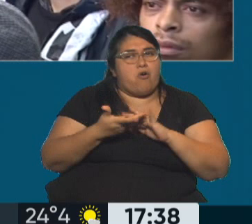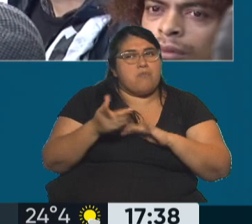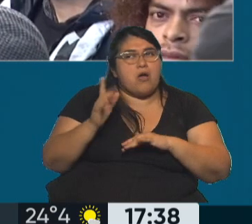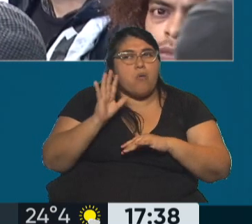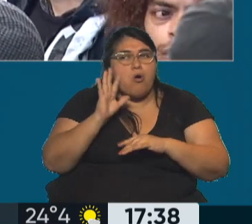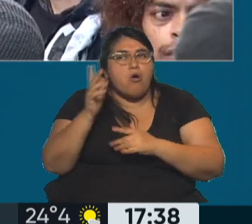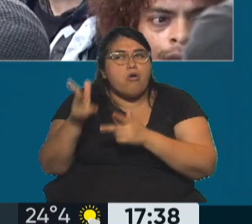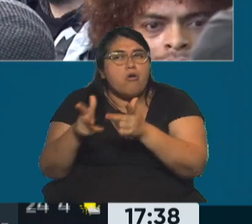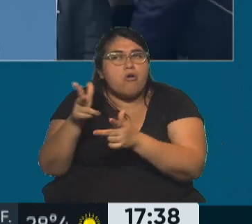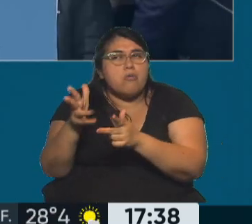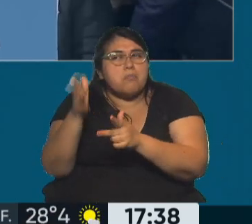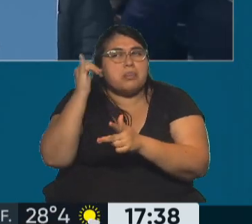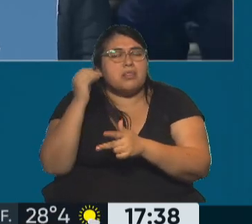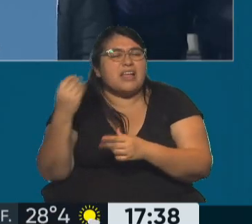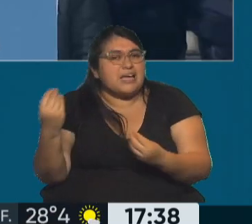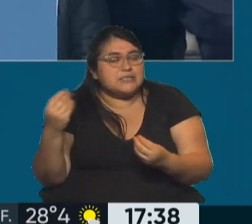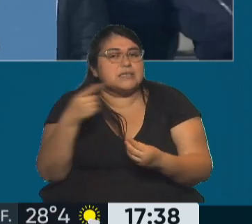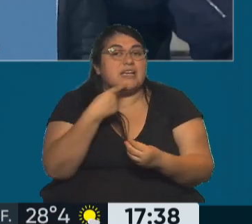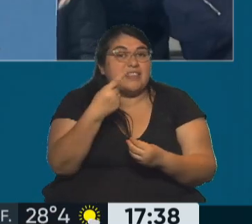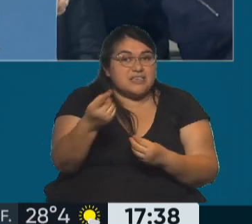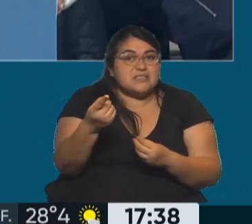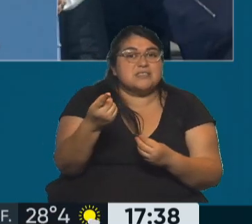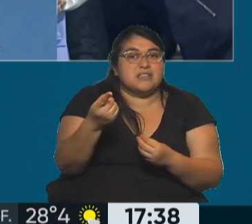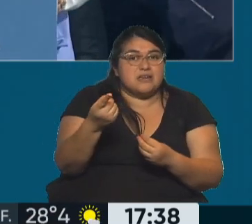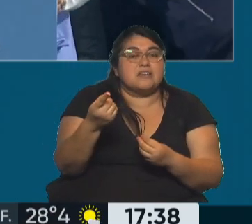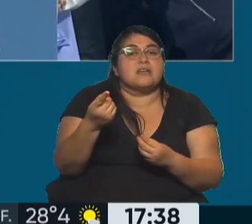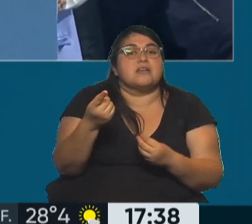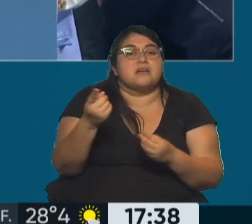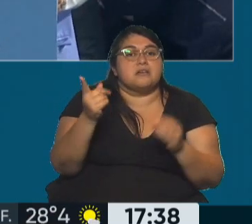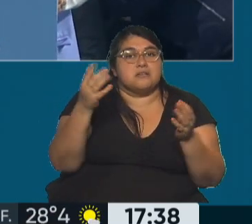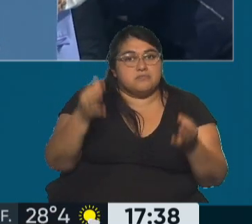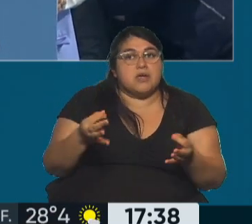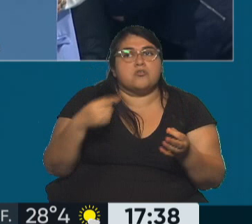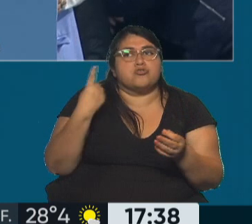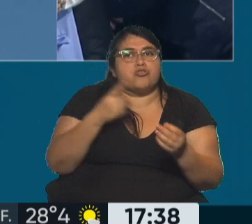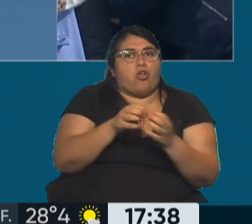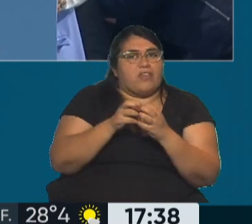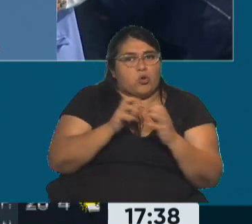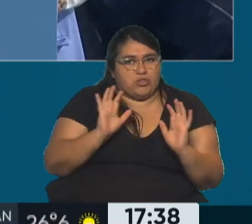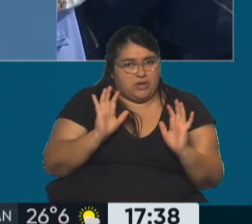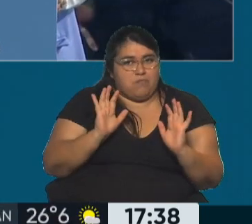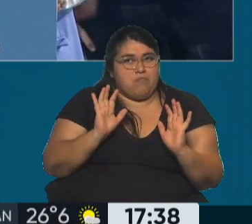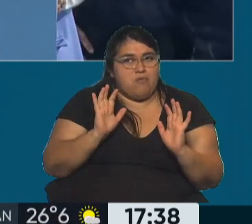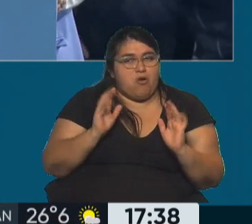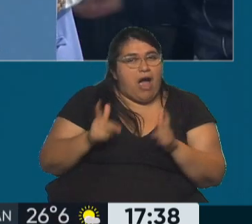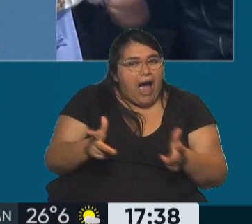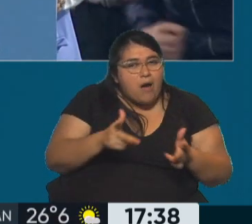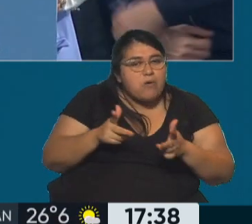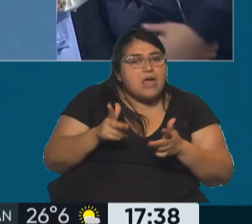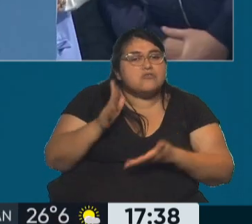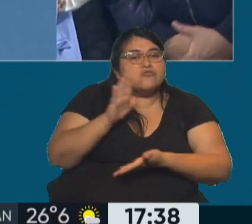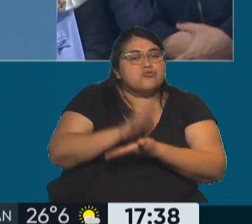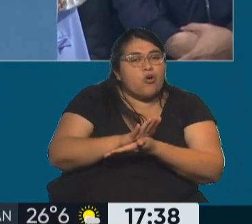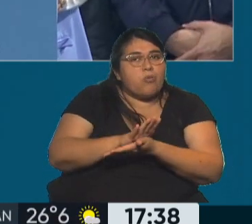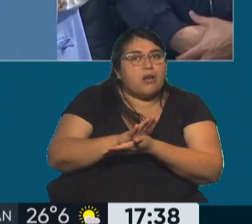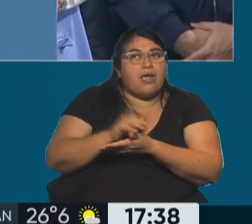eso la vicepresidenta. ¿Por qué? ¿Qué es lo que dice? Dice ni más ni menos que tenemos que discutir esto y hablar también de la ilegalidad